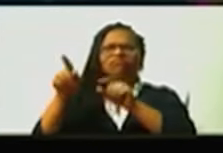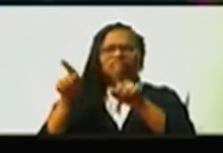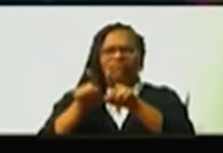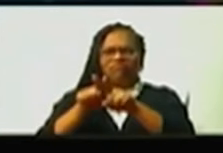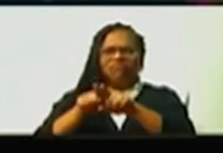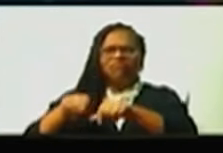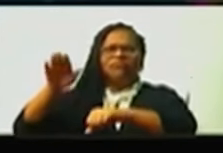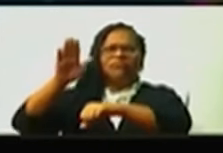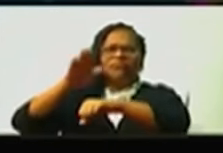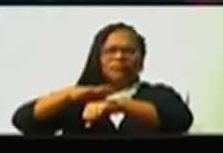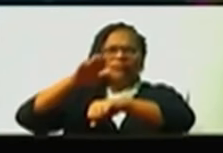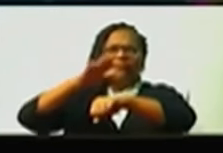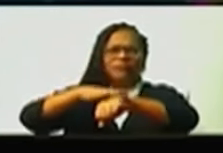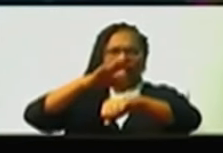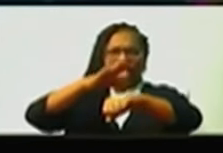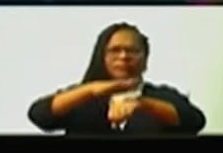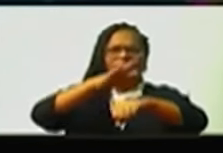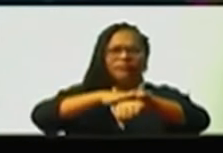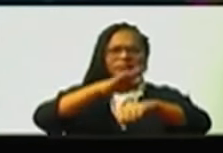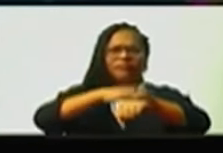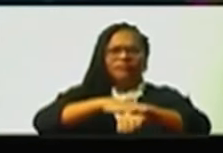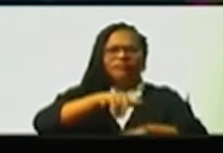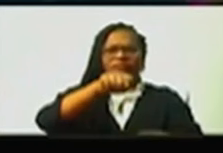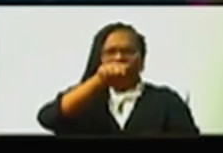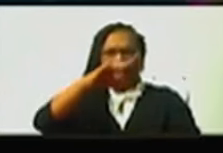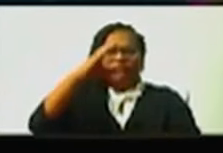la empresa arenera,